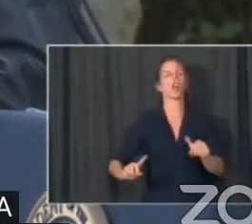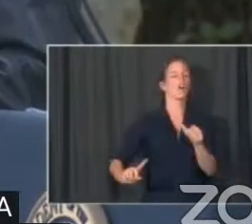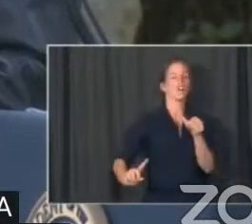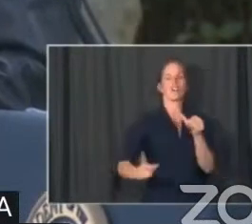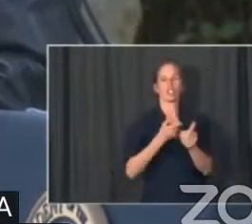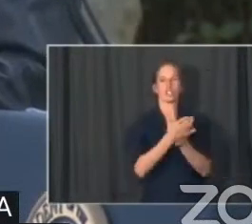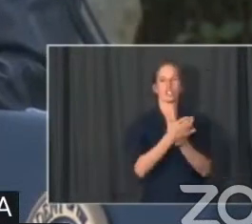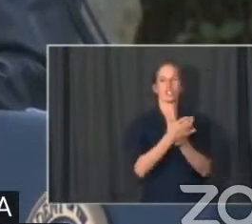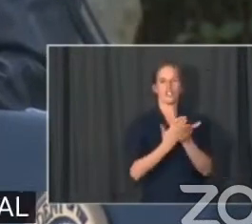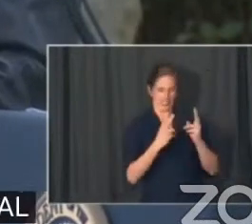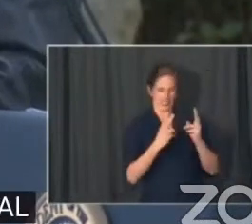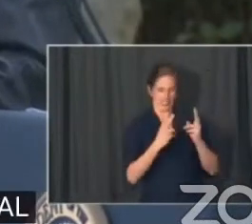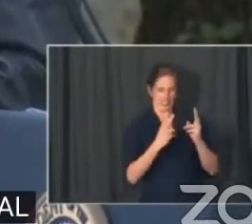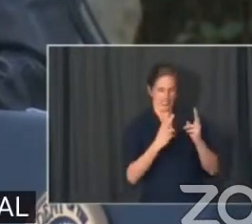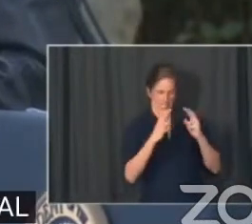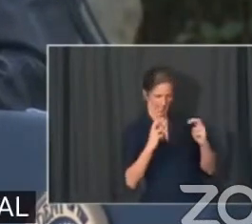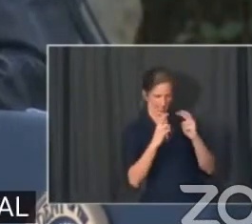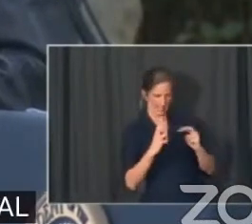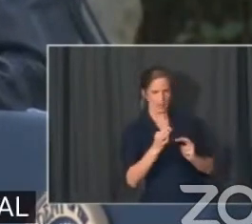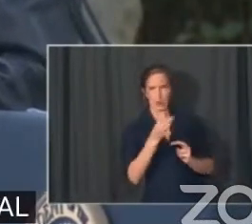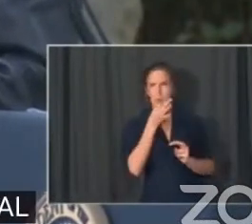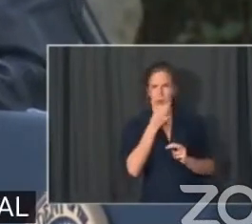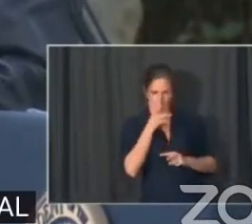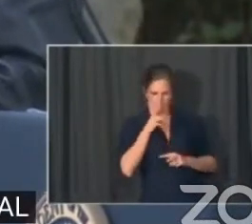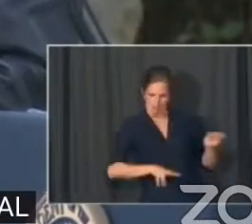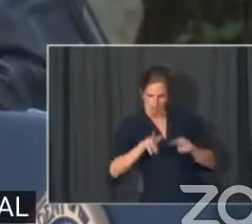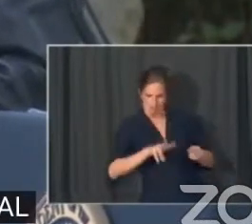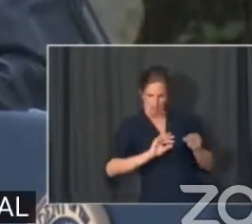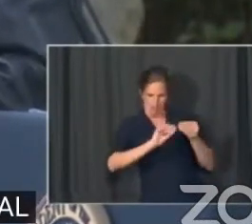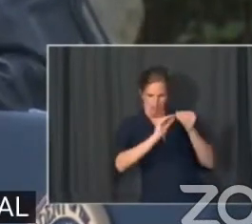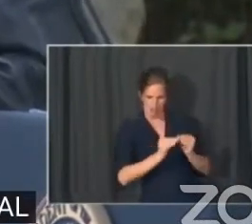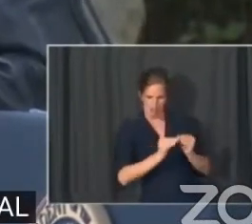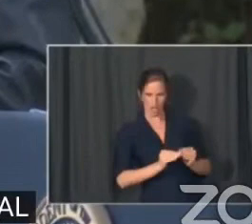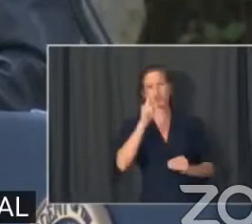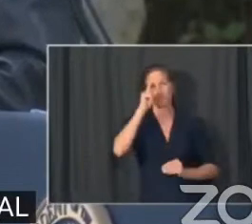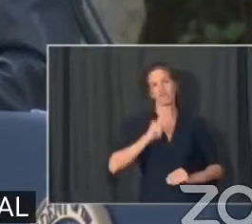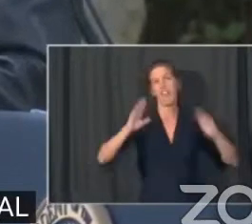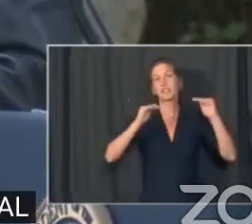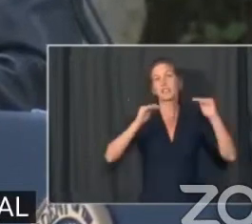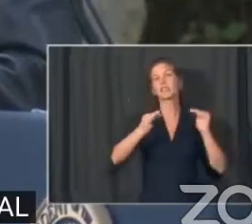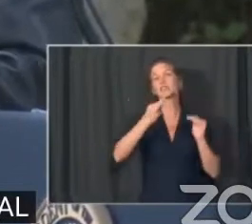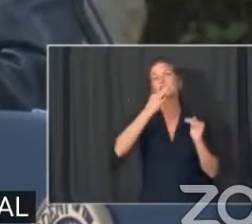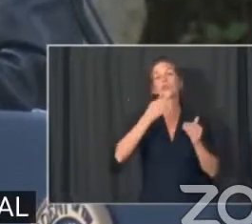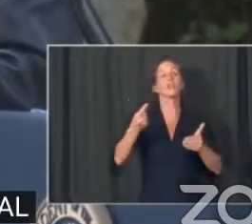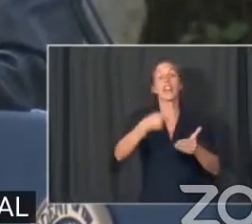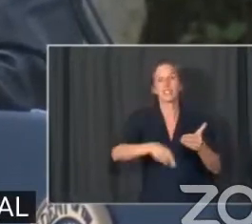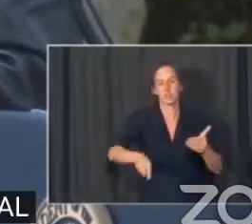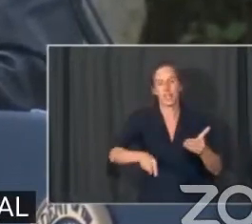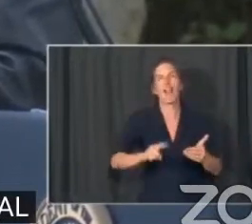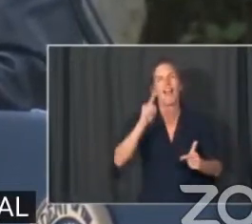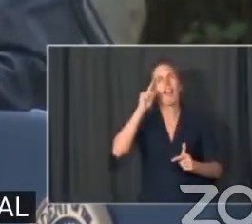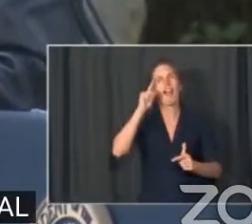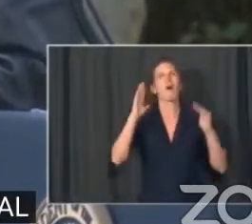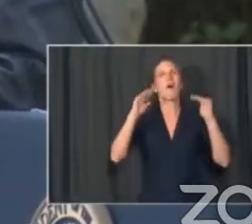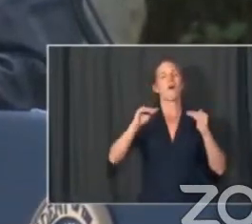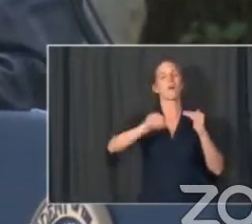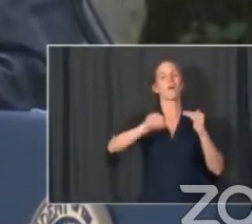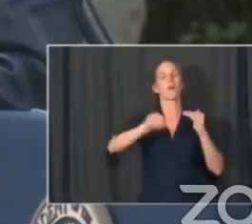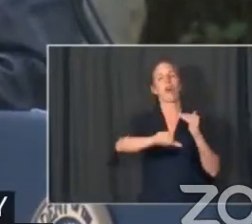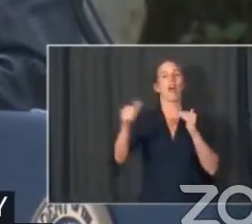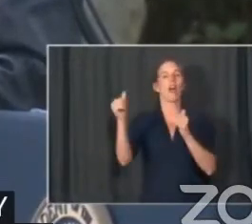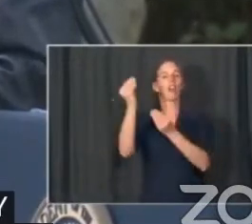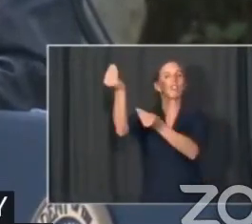analysis, plataforma and similar. I would expect El that número de shortly, probably casos next week, En esa